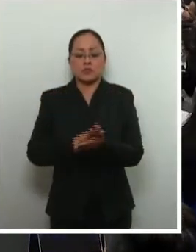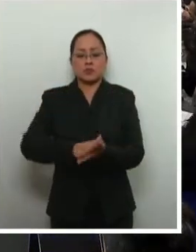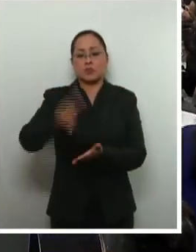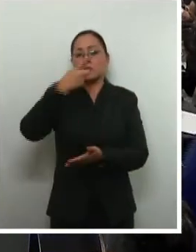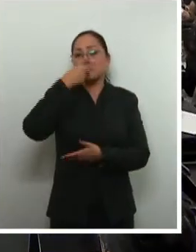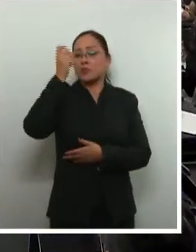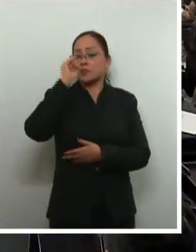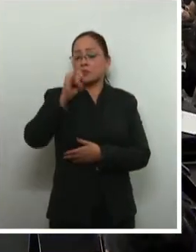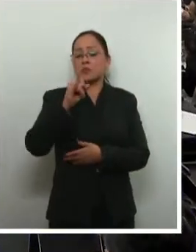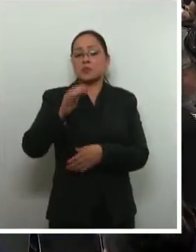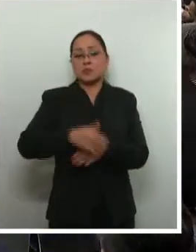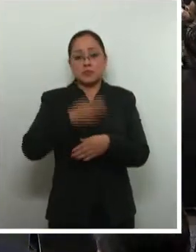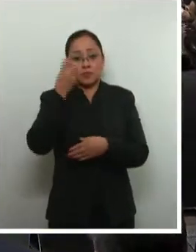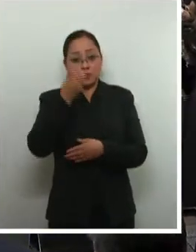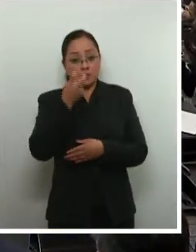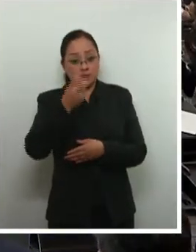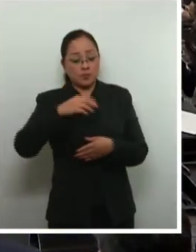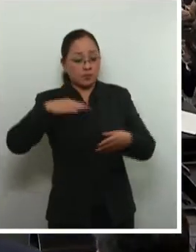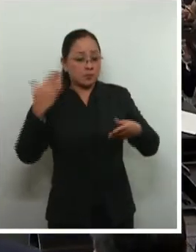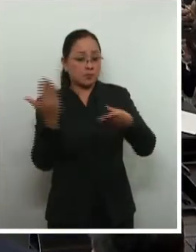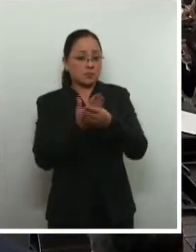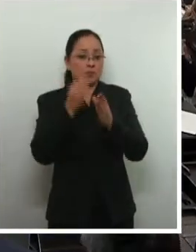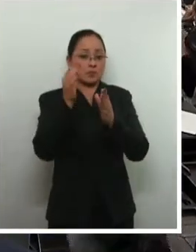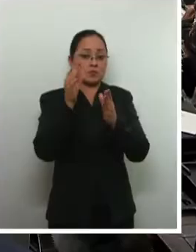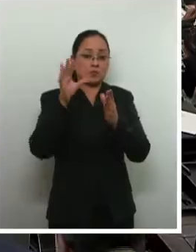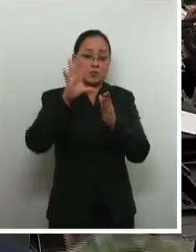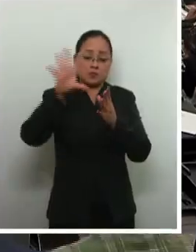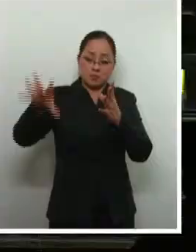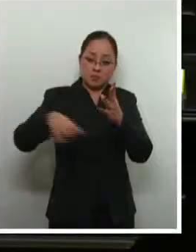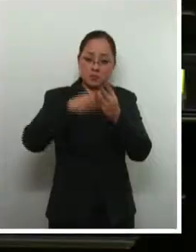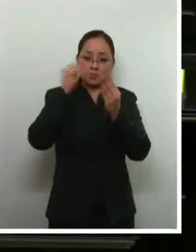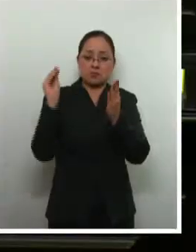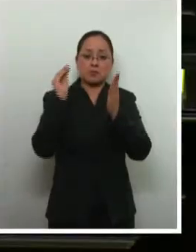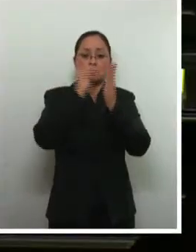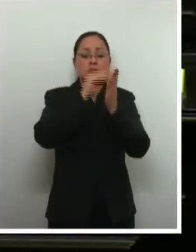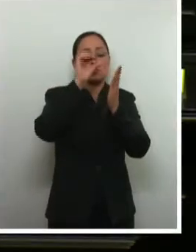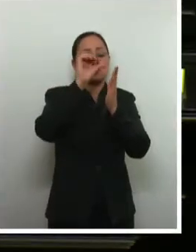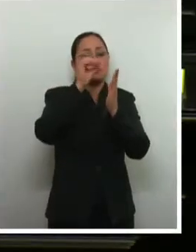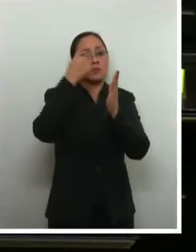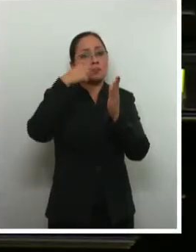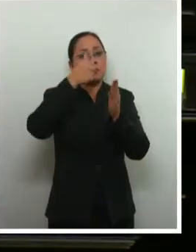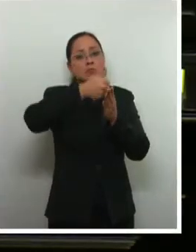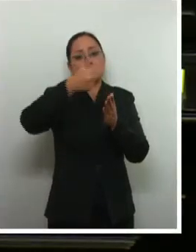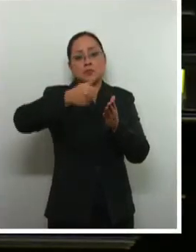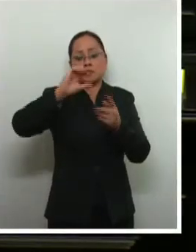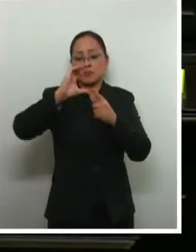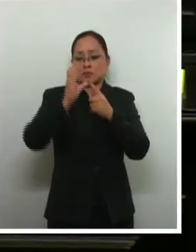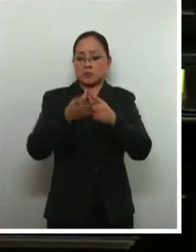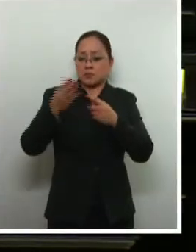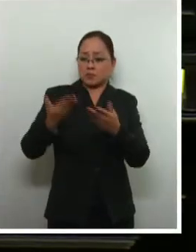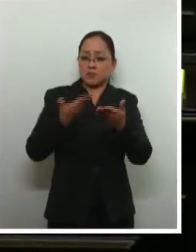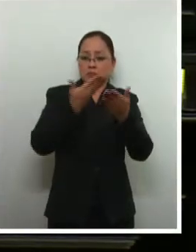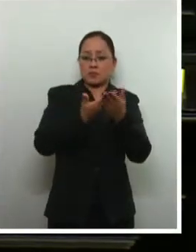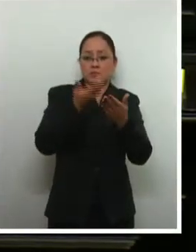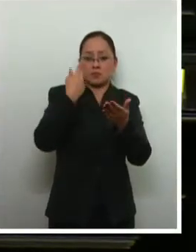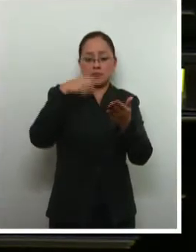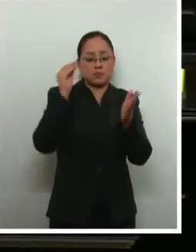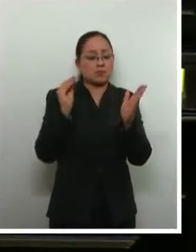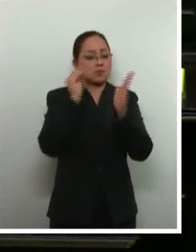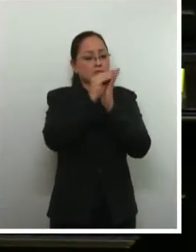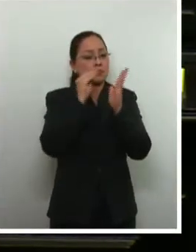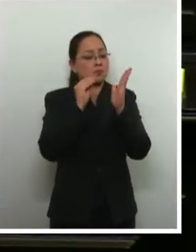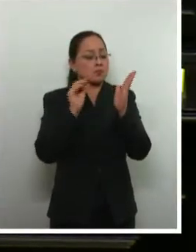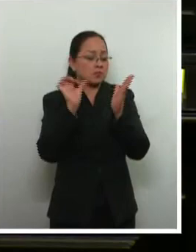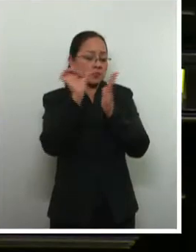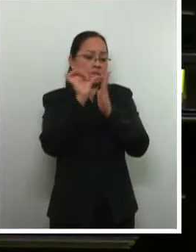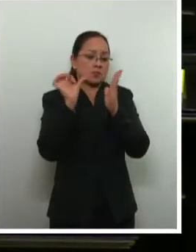mayoría calificada, por lo tanto, incorpórese las reservas, en lo particular presentadas por la comisión, al cuerpo